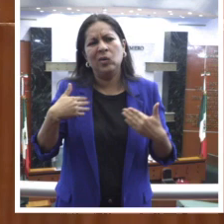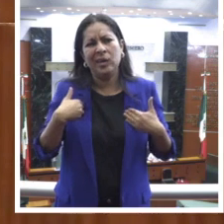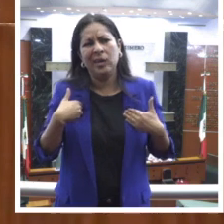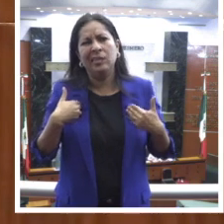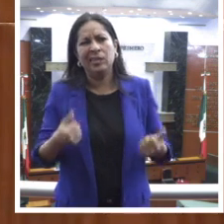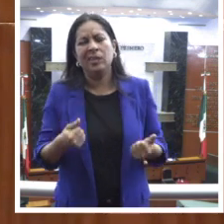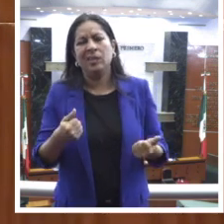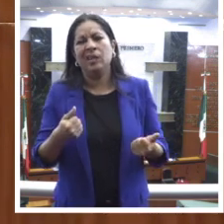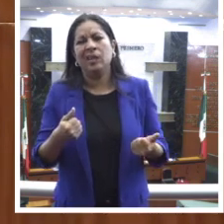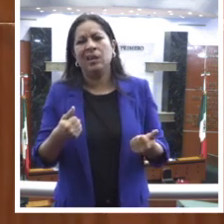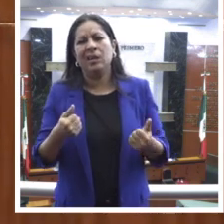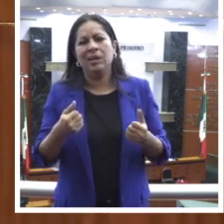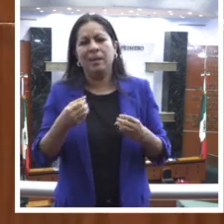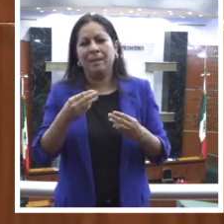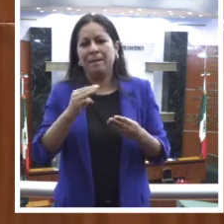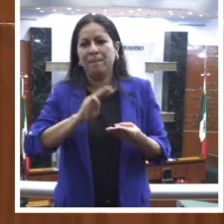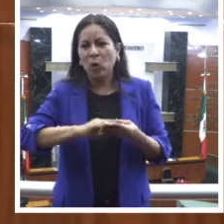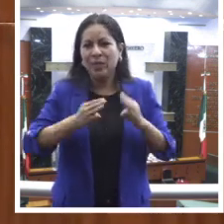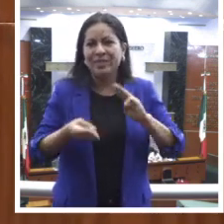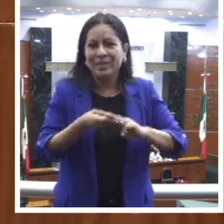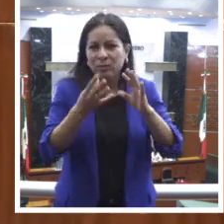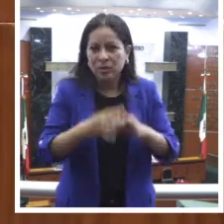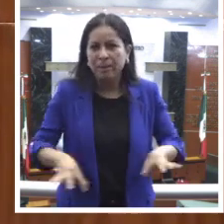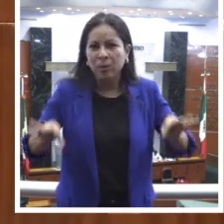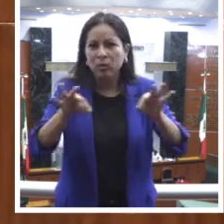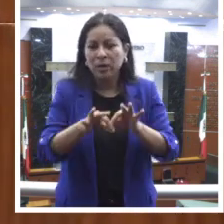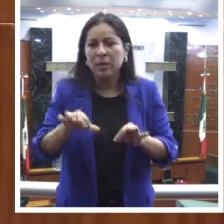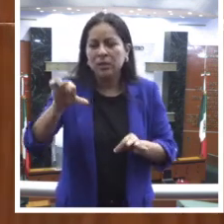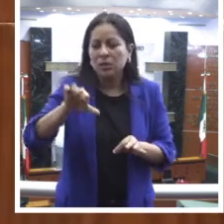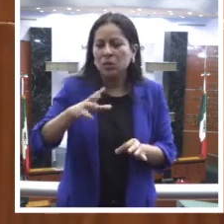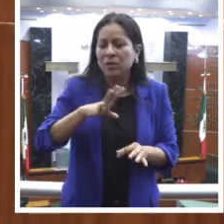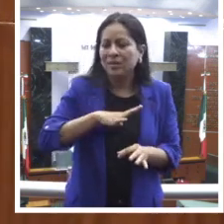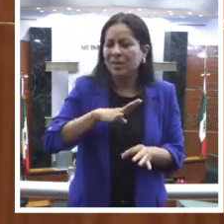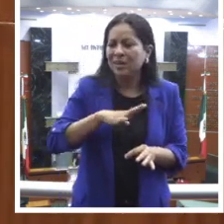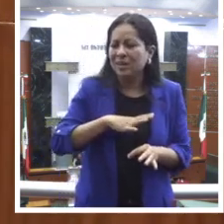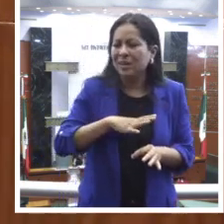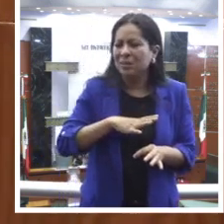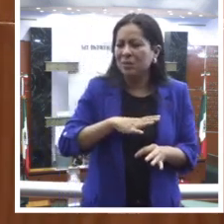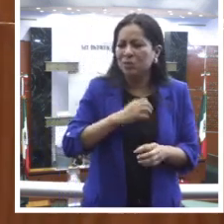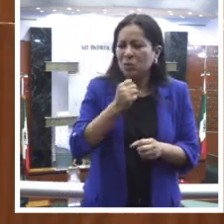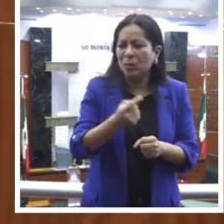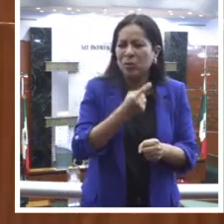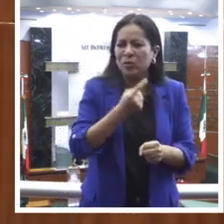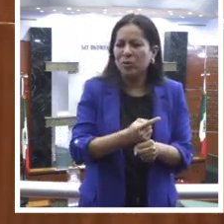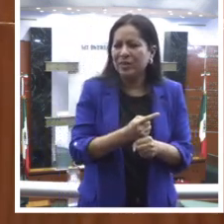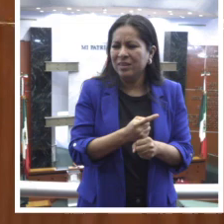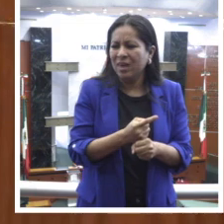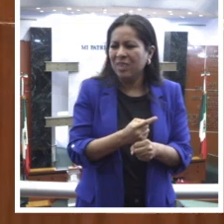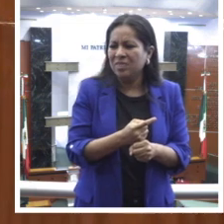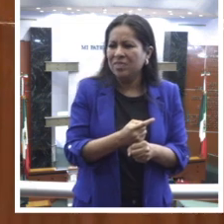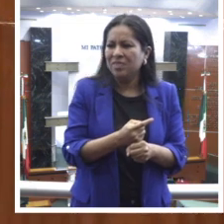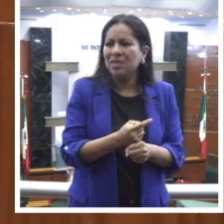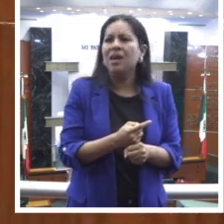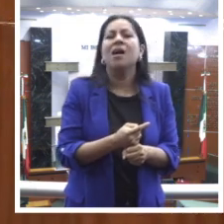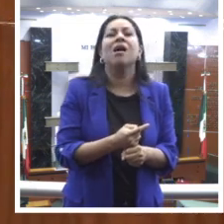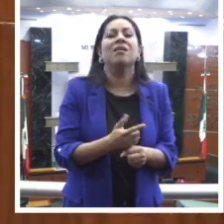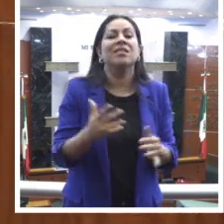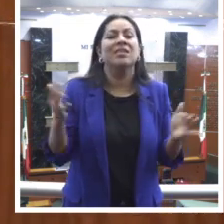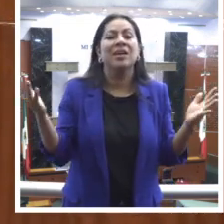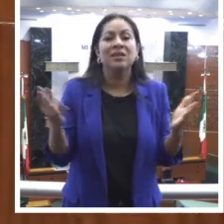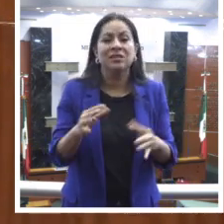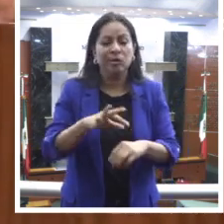motivos tan importantes que hoy Tenemos la oportunidad de hacerlo